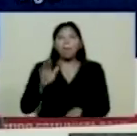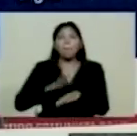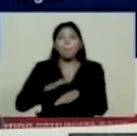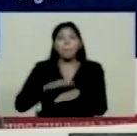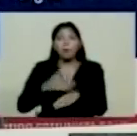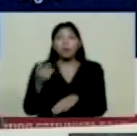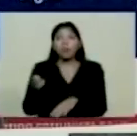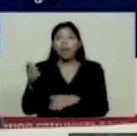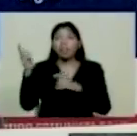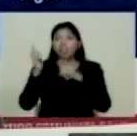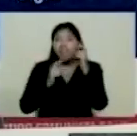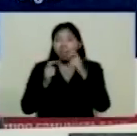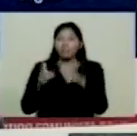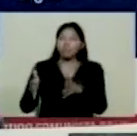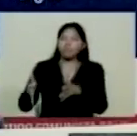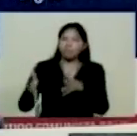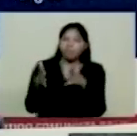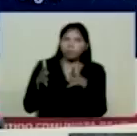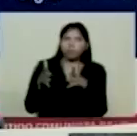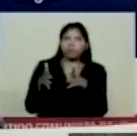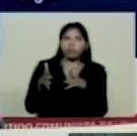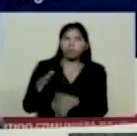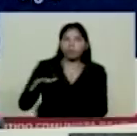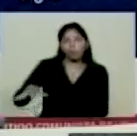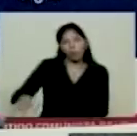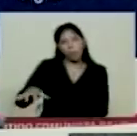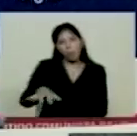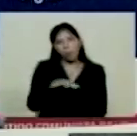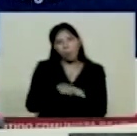estados con una diferencia